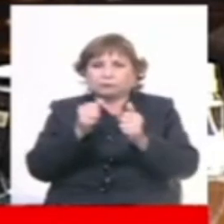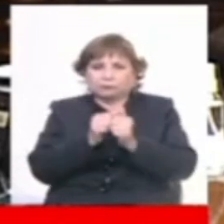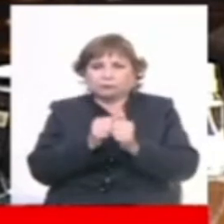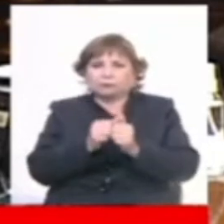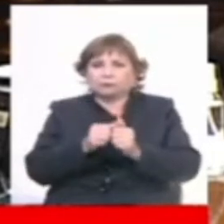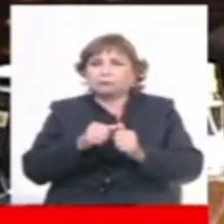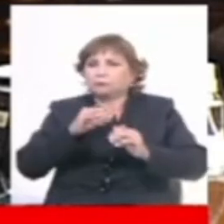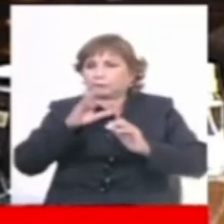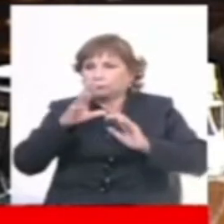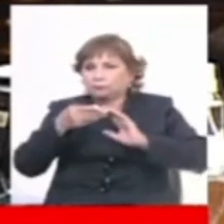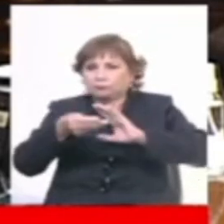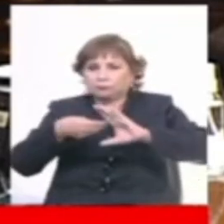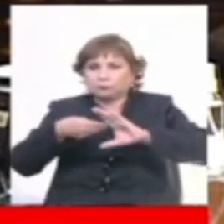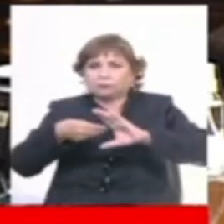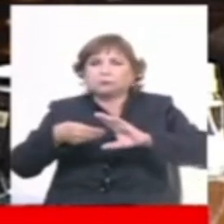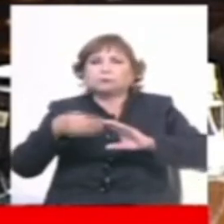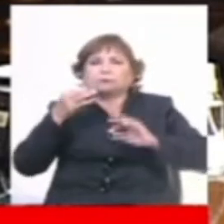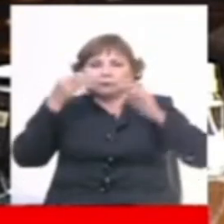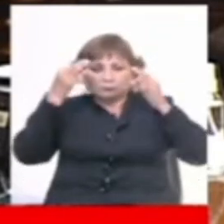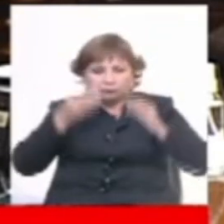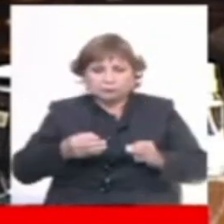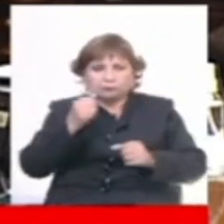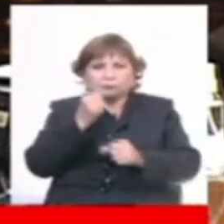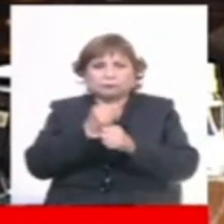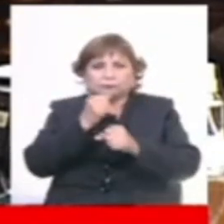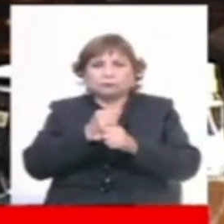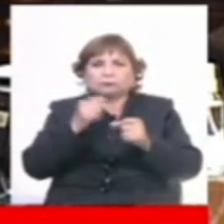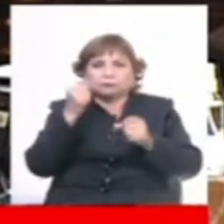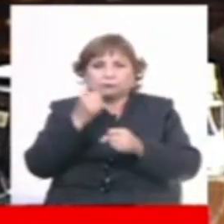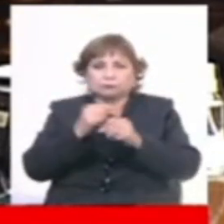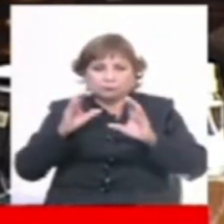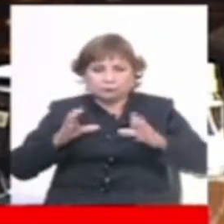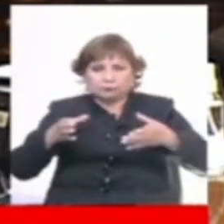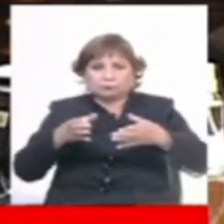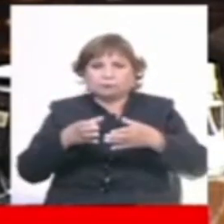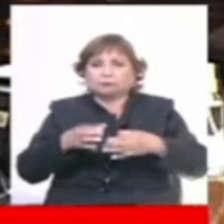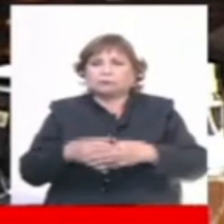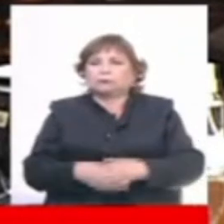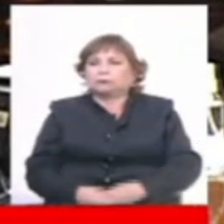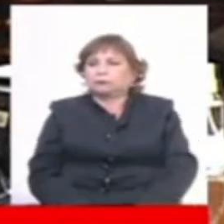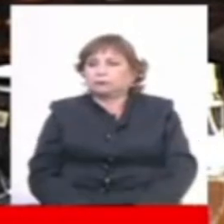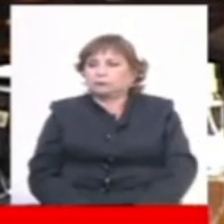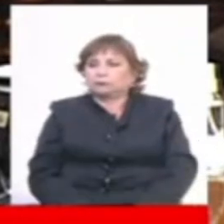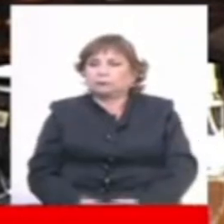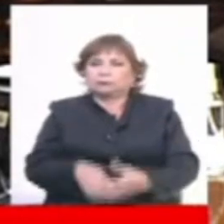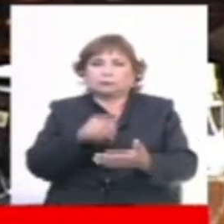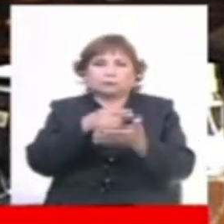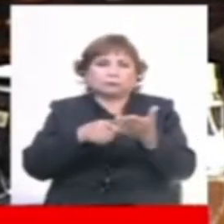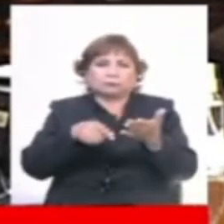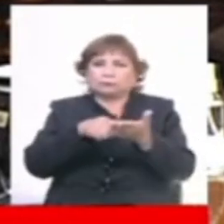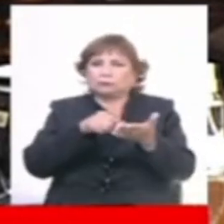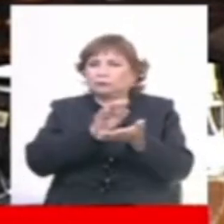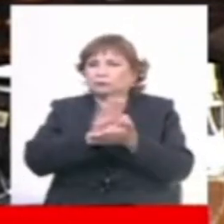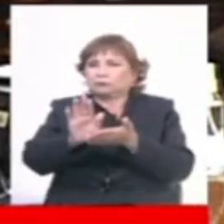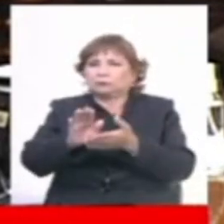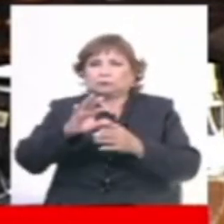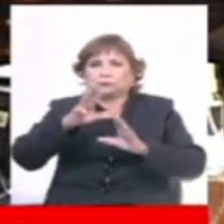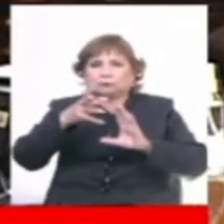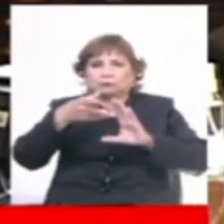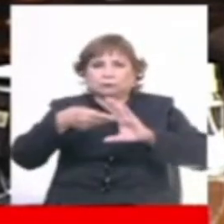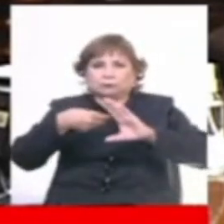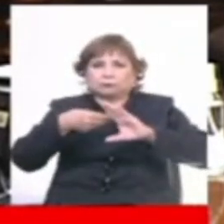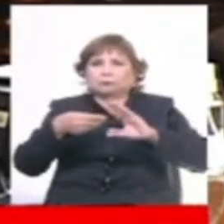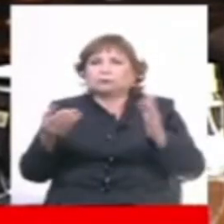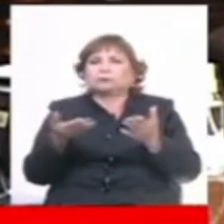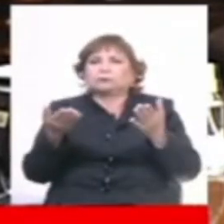corrupción, porque es una labor fundamental del Congreso de la República. Rechazamos la corrupción,